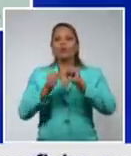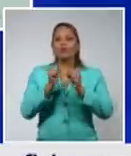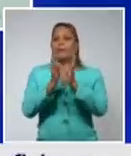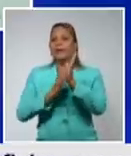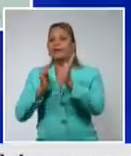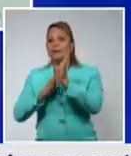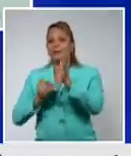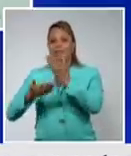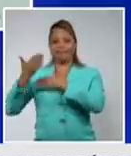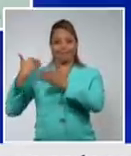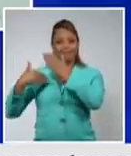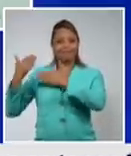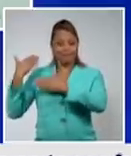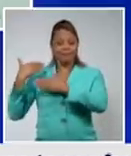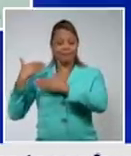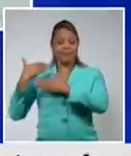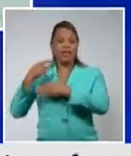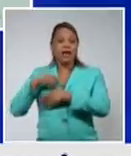de la enfermedad.